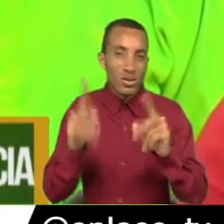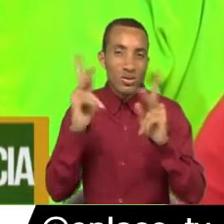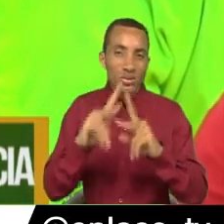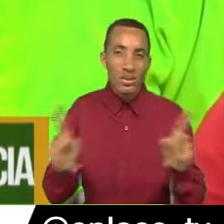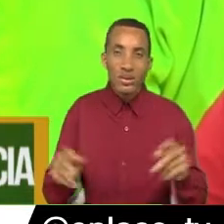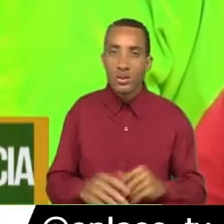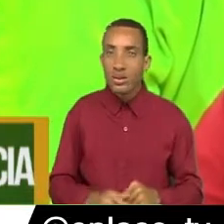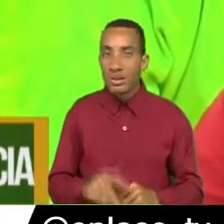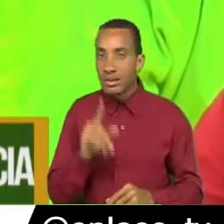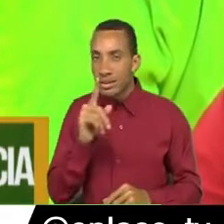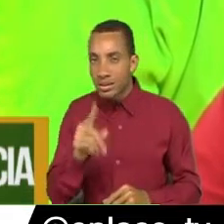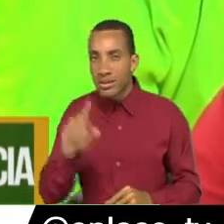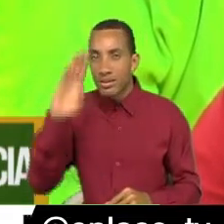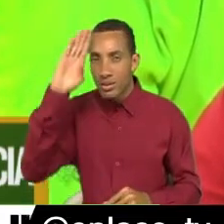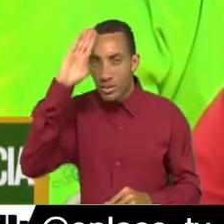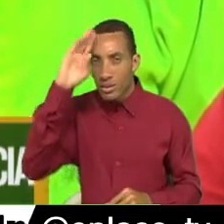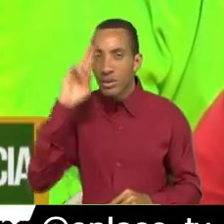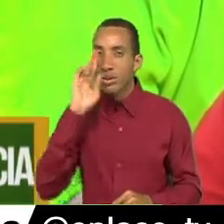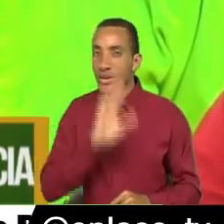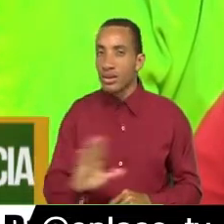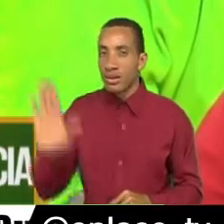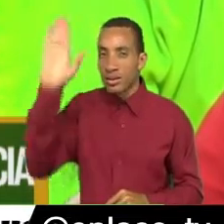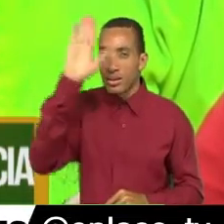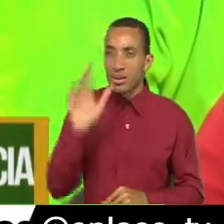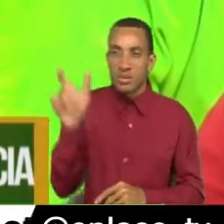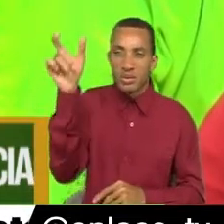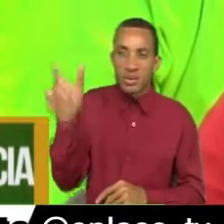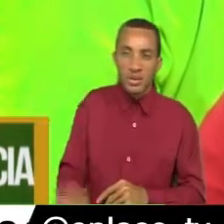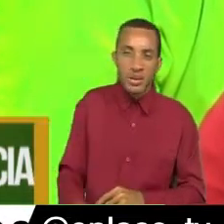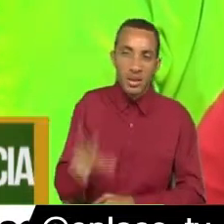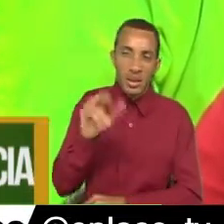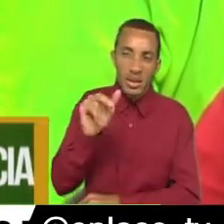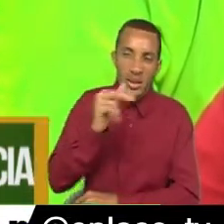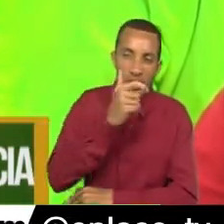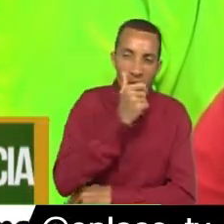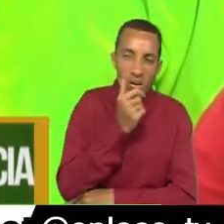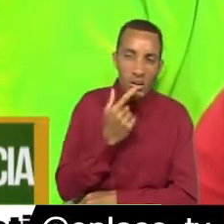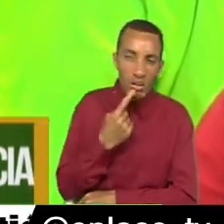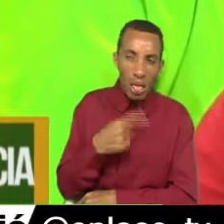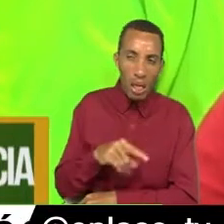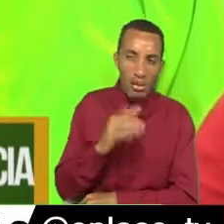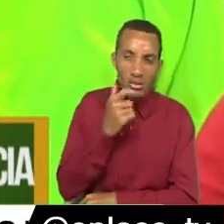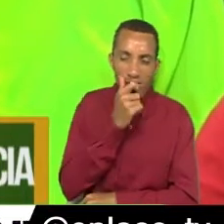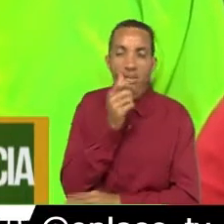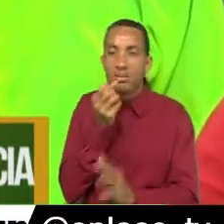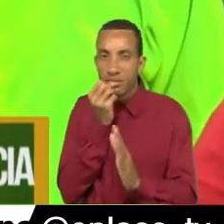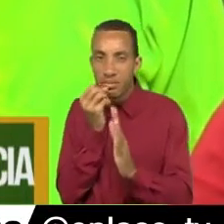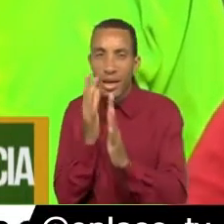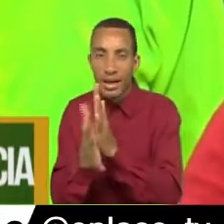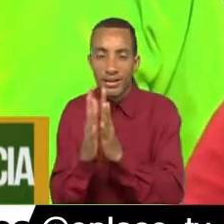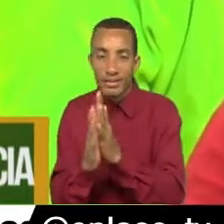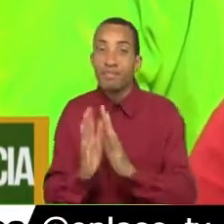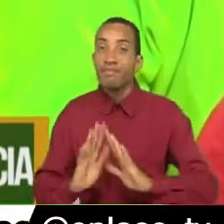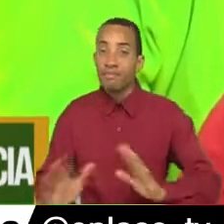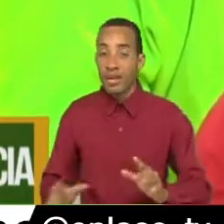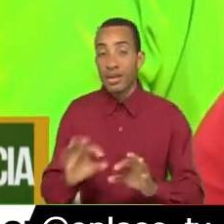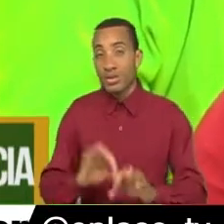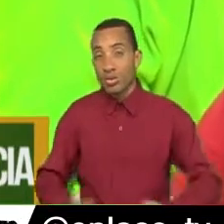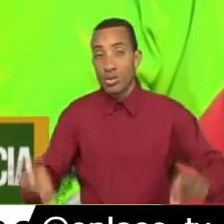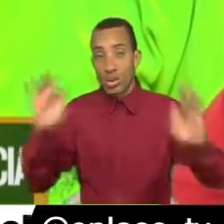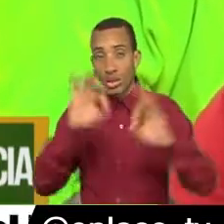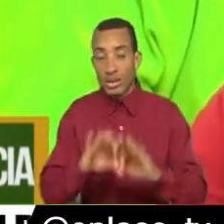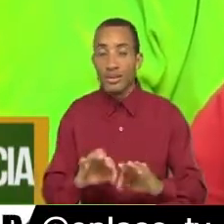Policía Nacional si hay alguna persona sospechosa. Nosotros estamos requisando, identificando diariamente por medio de los planes,